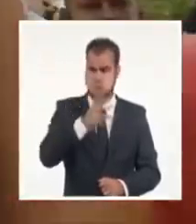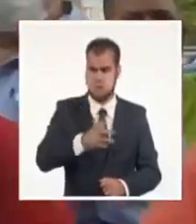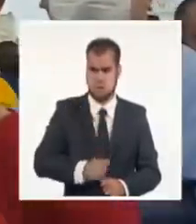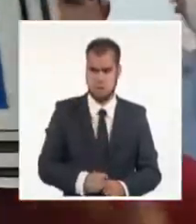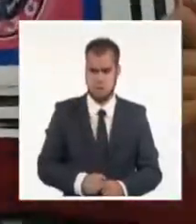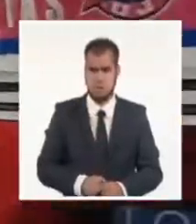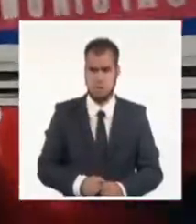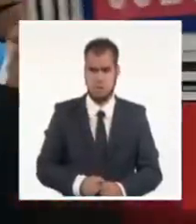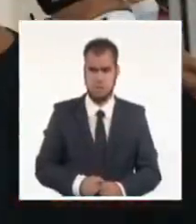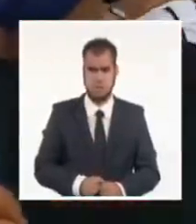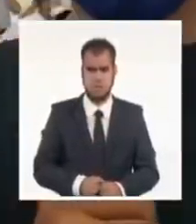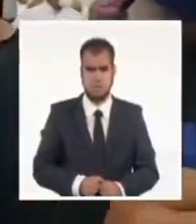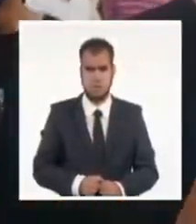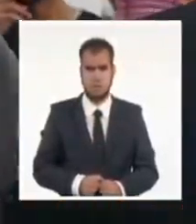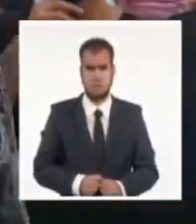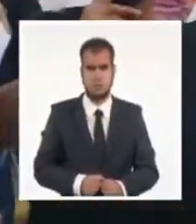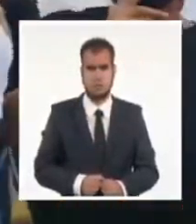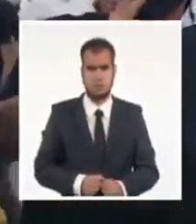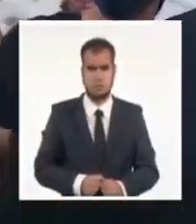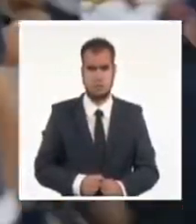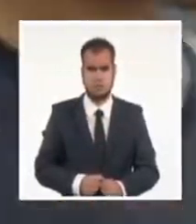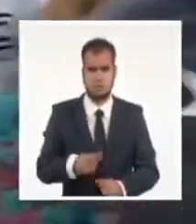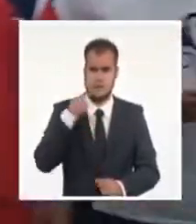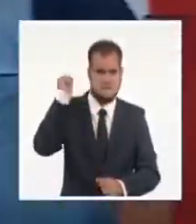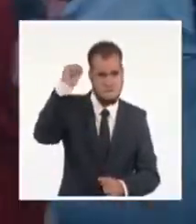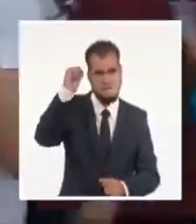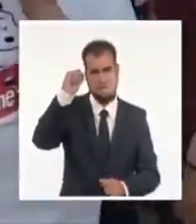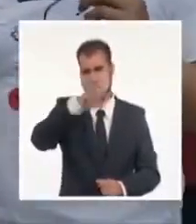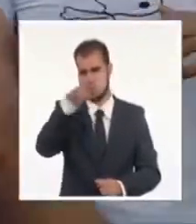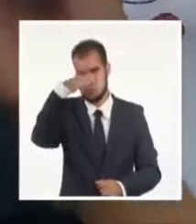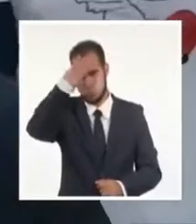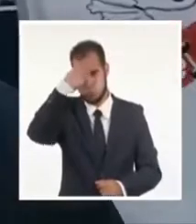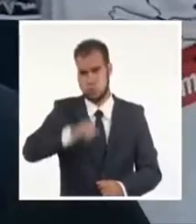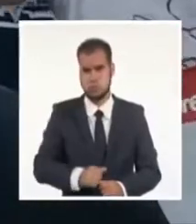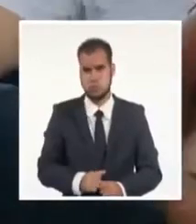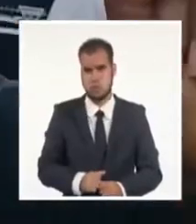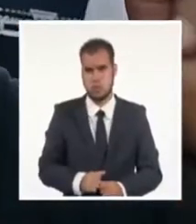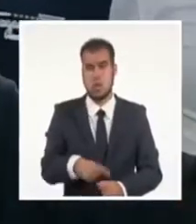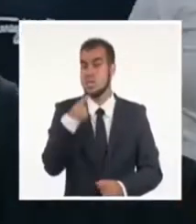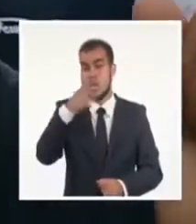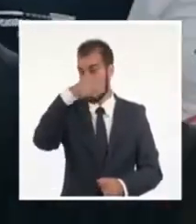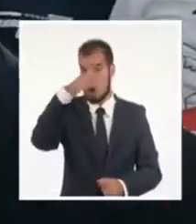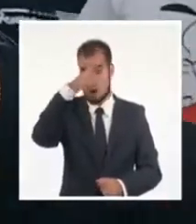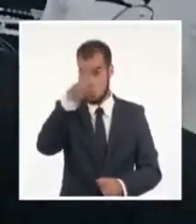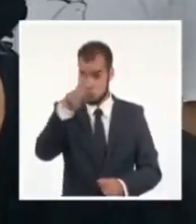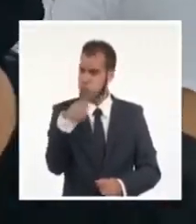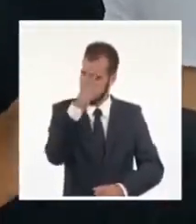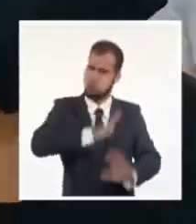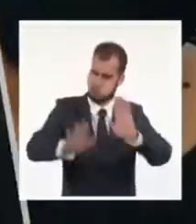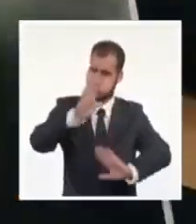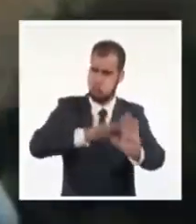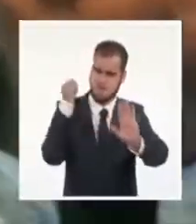Ahí estamos. Yo, para hacer un pequeño break, la idea era,